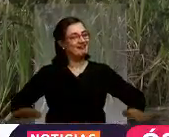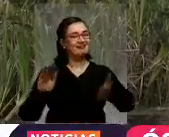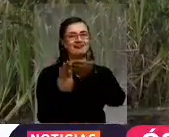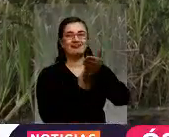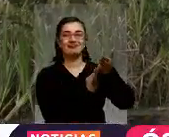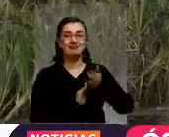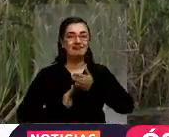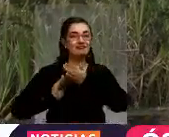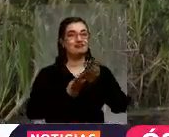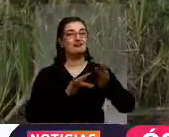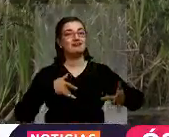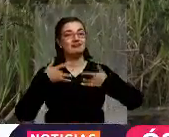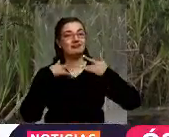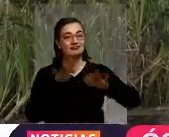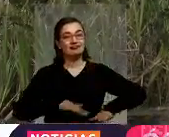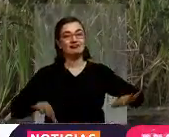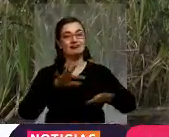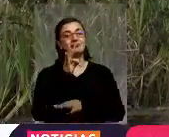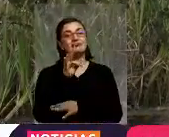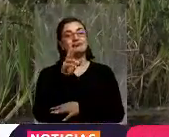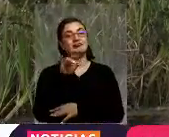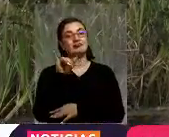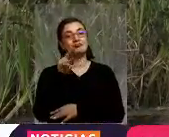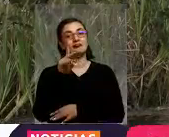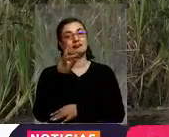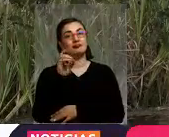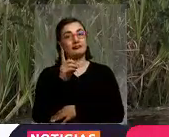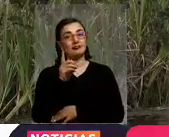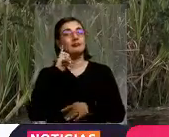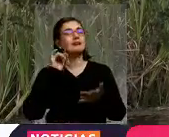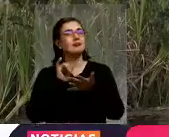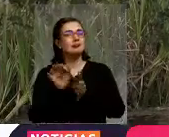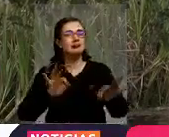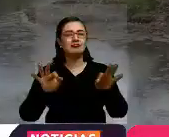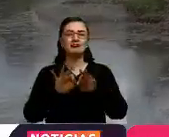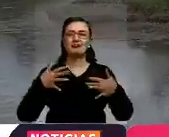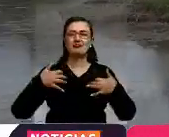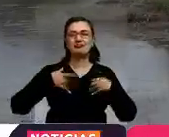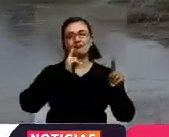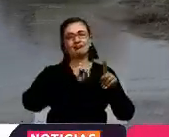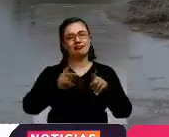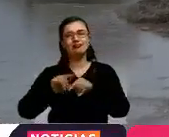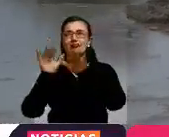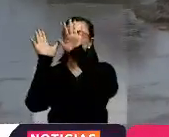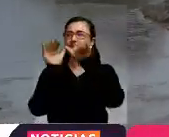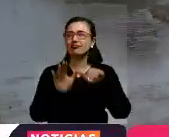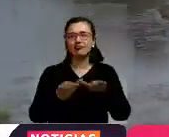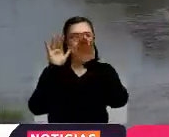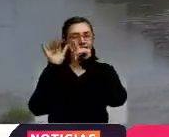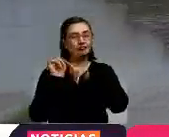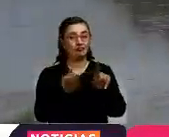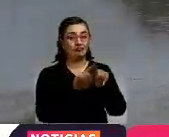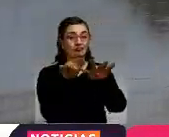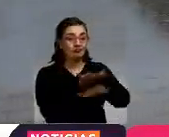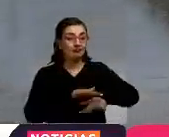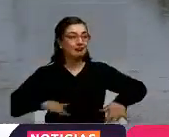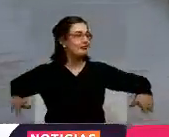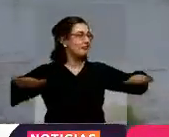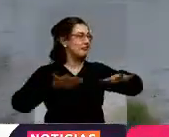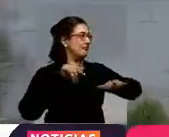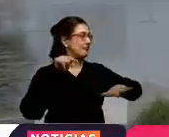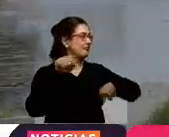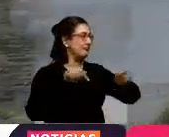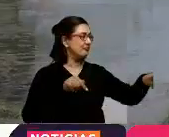Recreo Deportivo La Trinidad, dándole vida con animales y especies y aves. El lago se convertirá en un punto de paso de